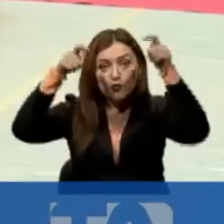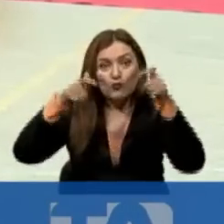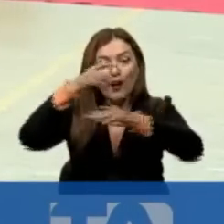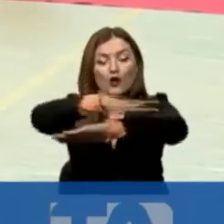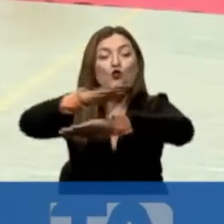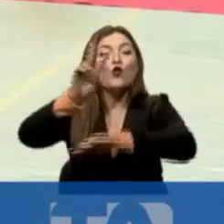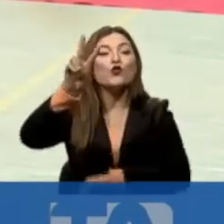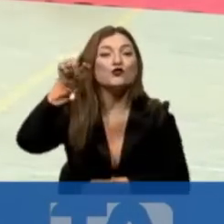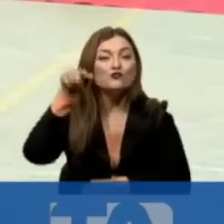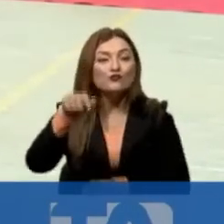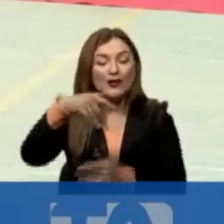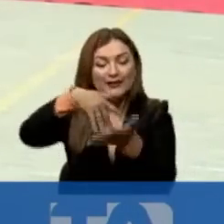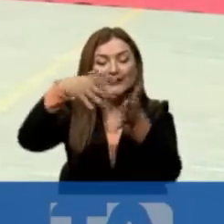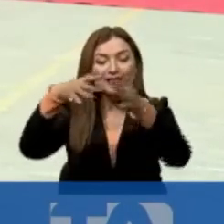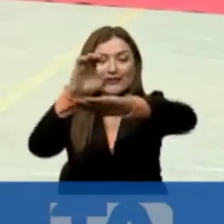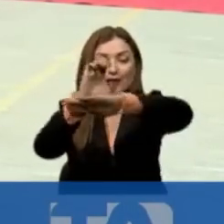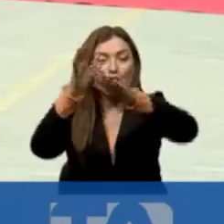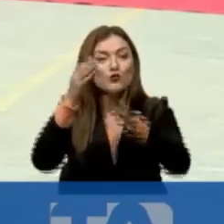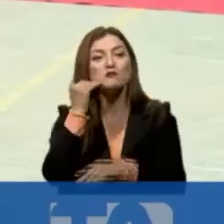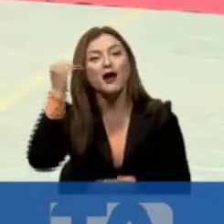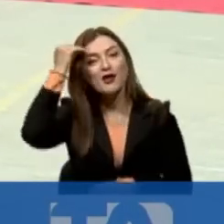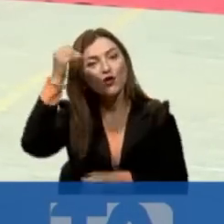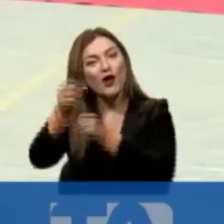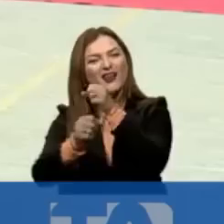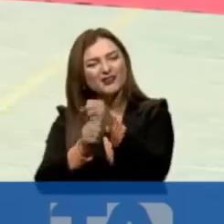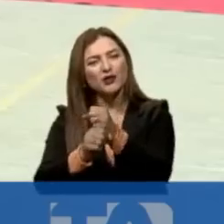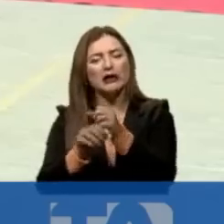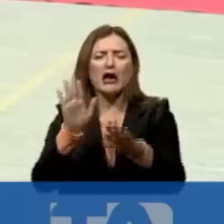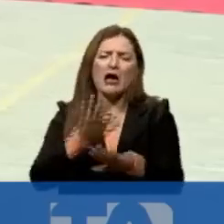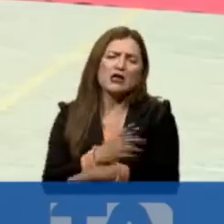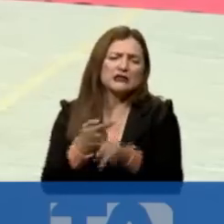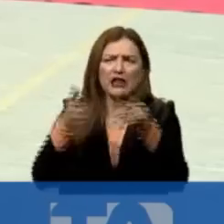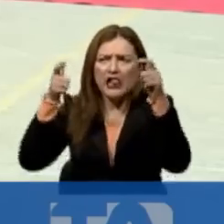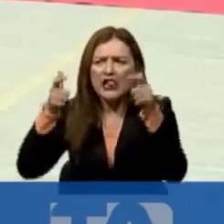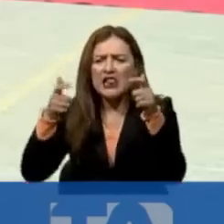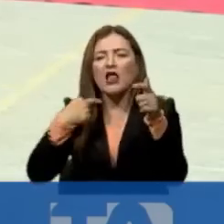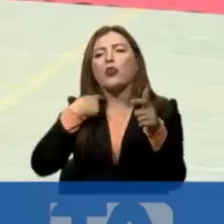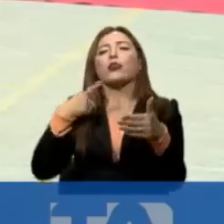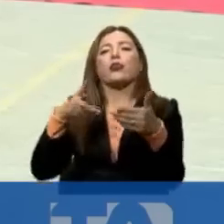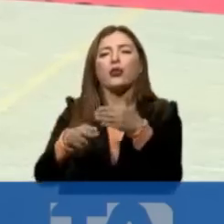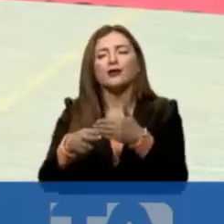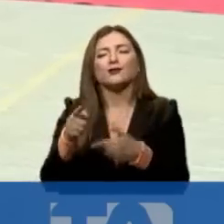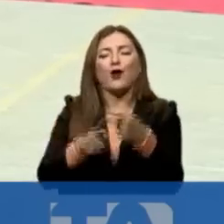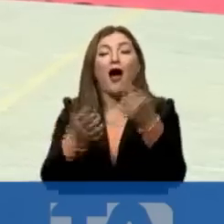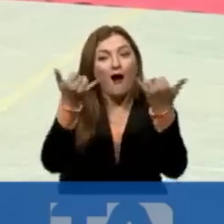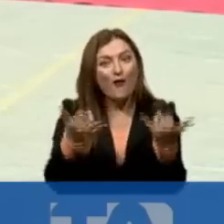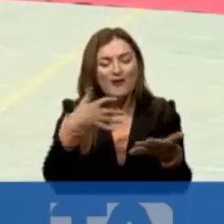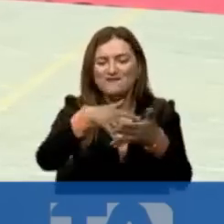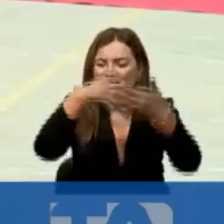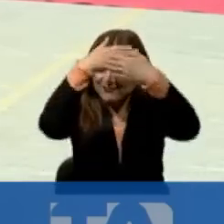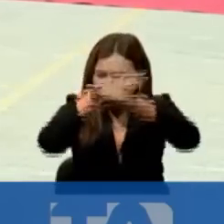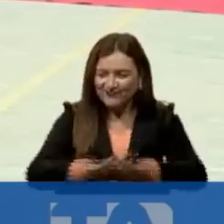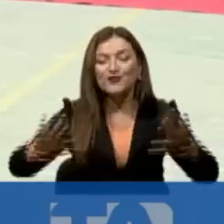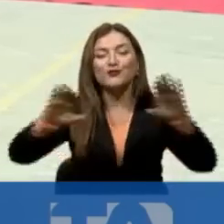alumnos que son estudiantes ecuatorianos mayores de edad que por algún motivo nunca pudieron estudiar. Hoy le estamos dando su título de bachiller, así que estamos